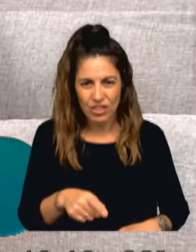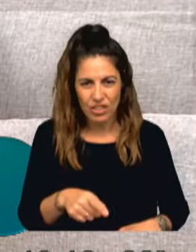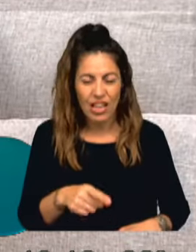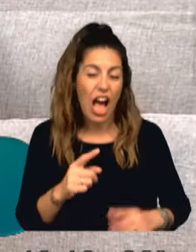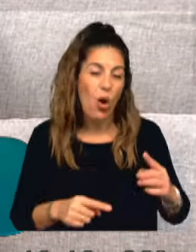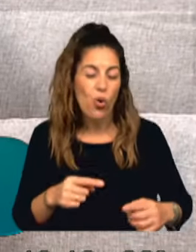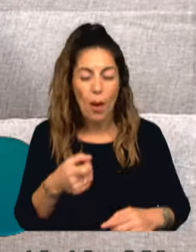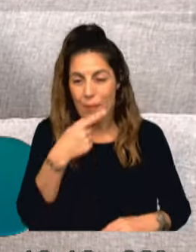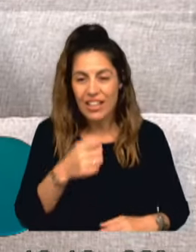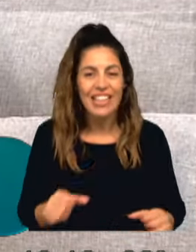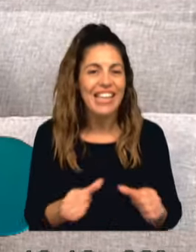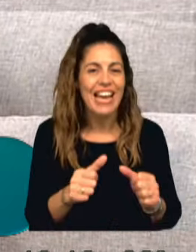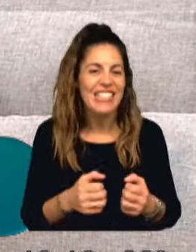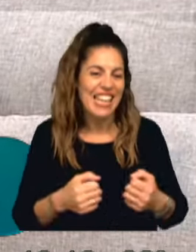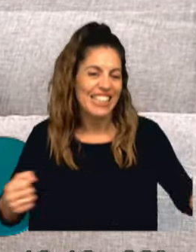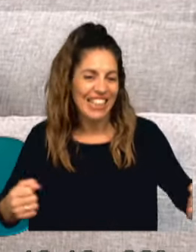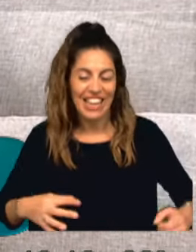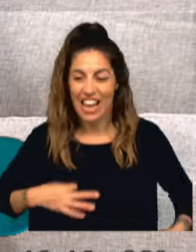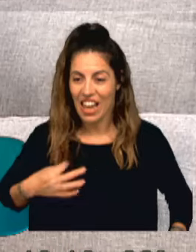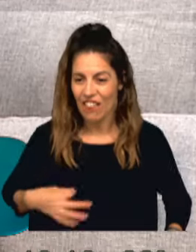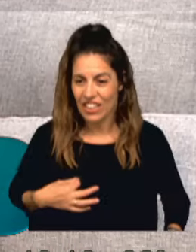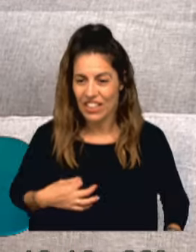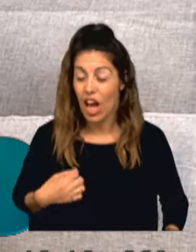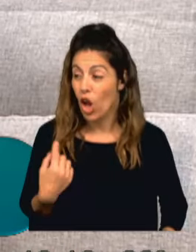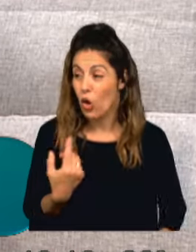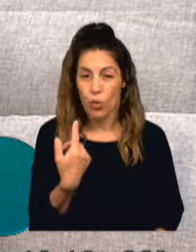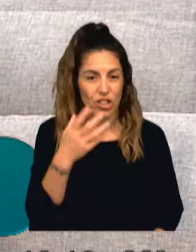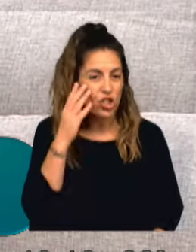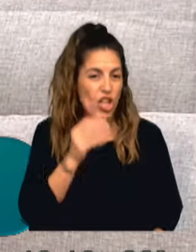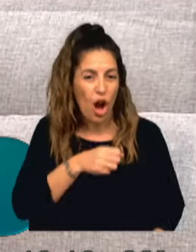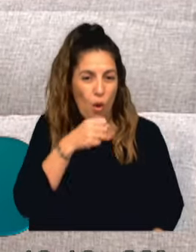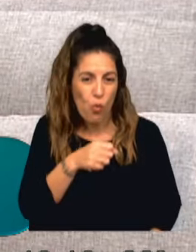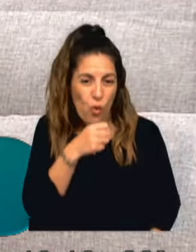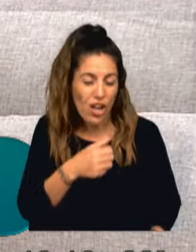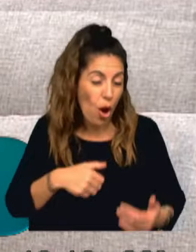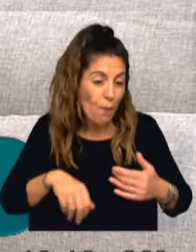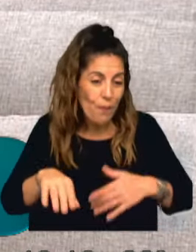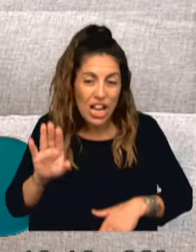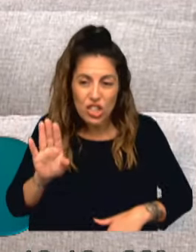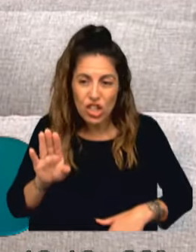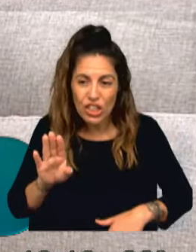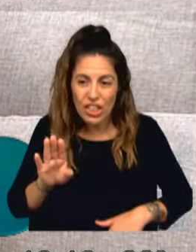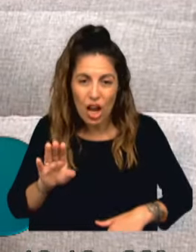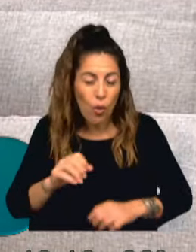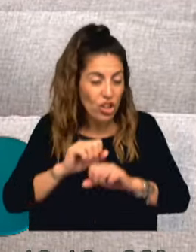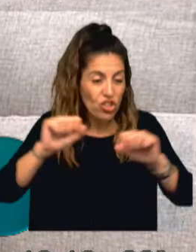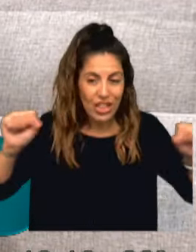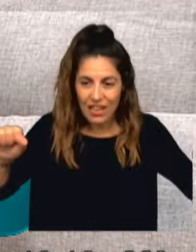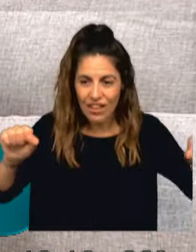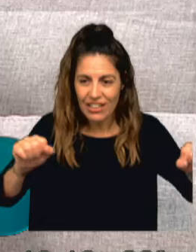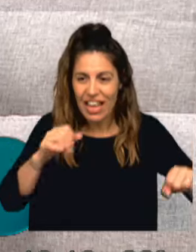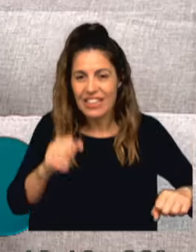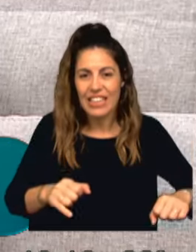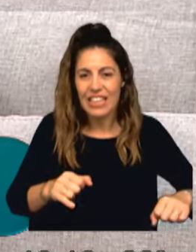ciertas medicaciones que hacen que extiendan la vida no nos olvidemos nuestros abuelos la mayoría cuando se levanta tiene que